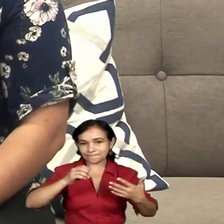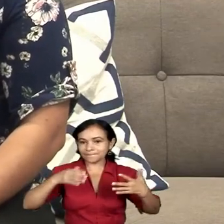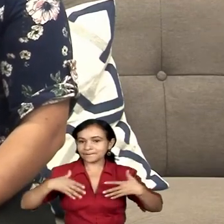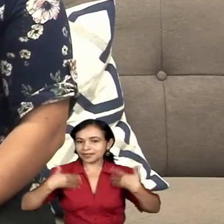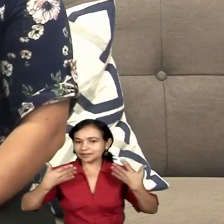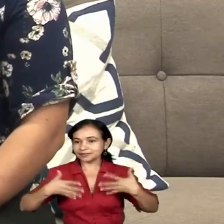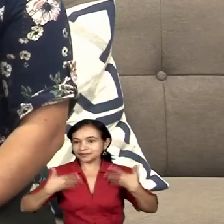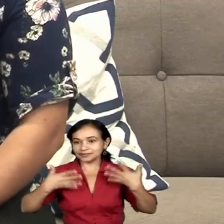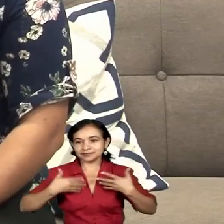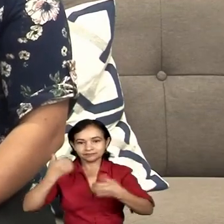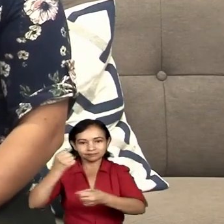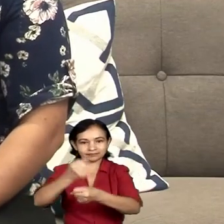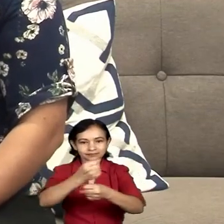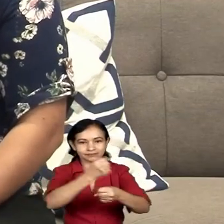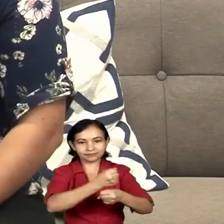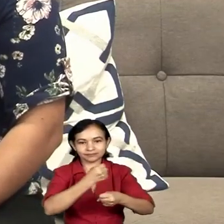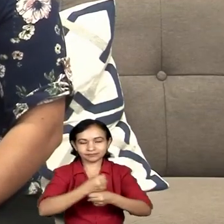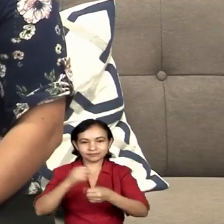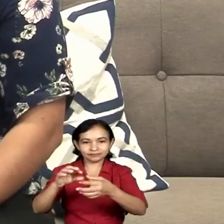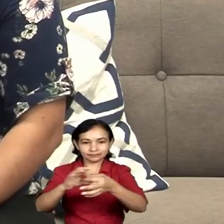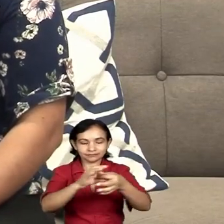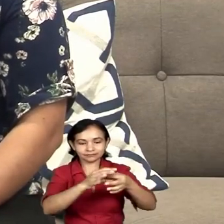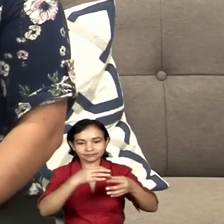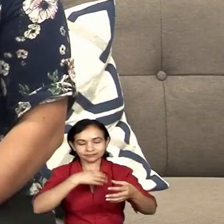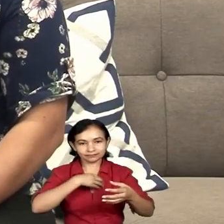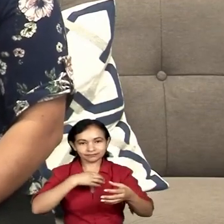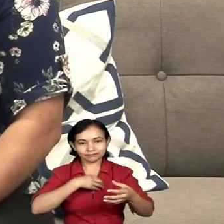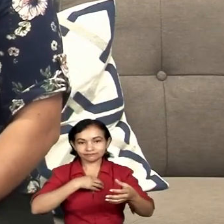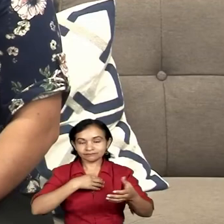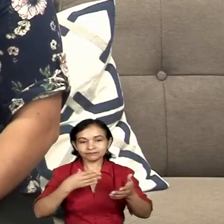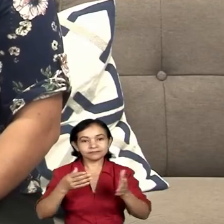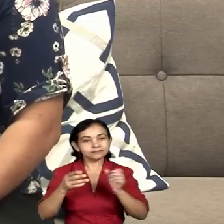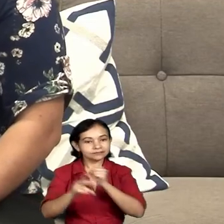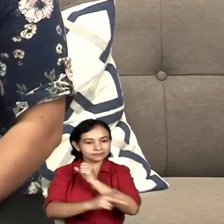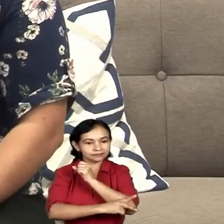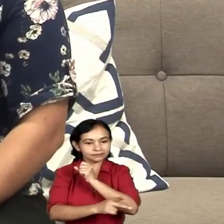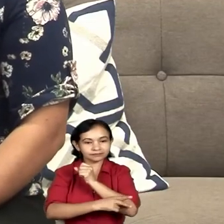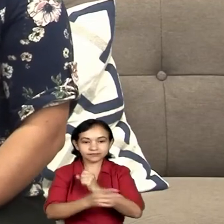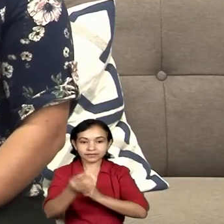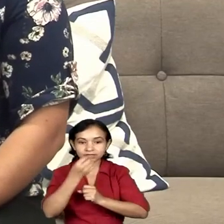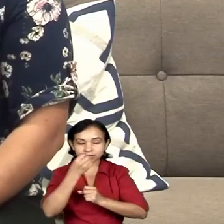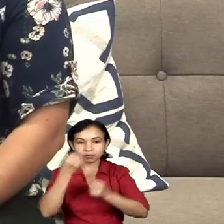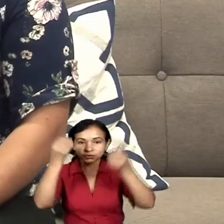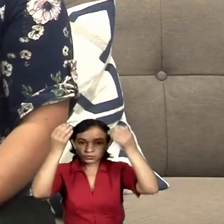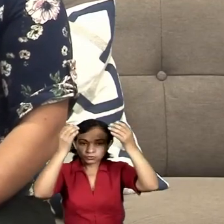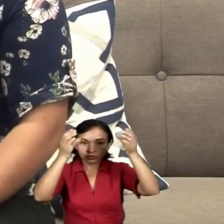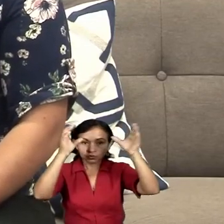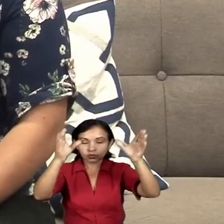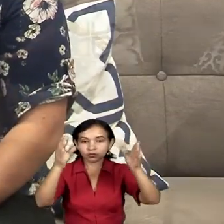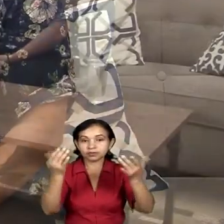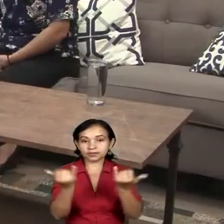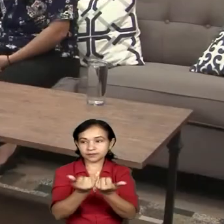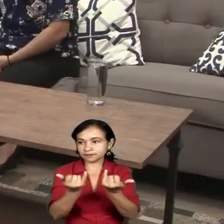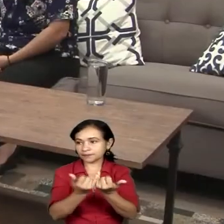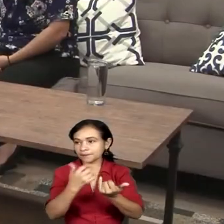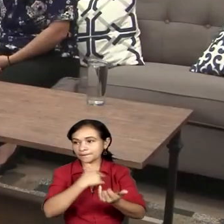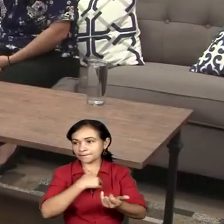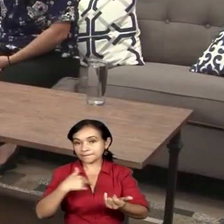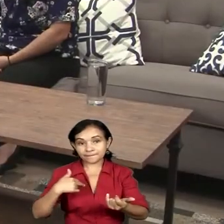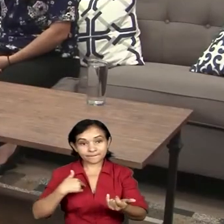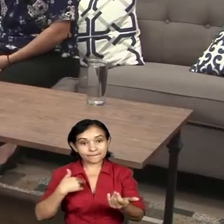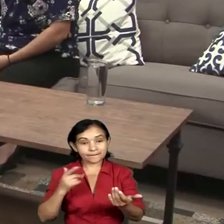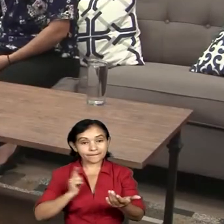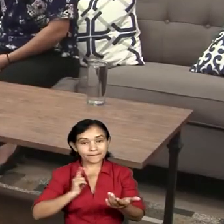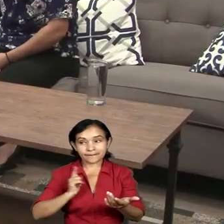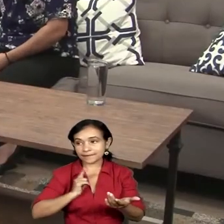trabajar, por hacerlo en conjunto, por promover su país, no solo la gastronomía, sino también su cultura y su artesanía. Vamos a tener